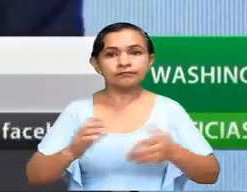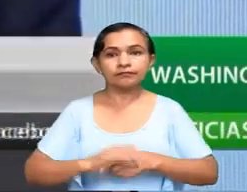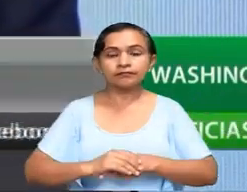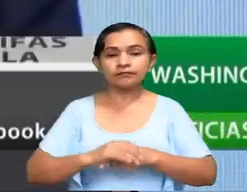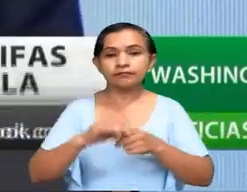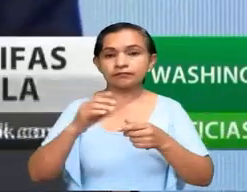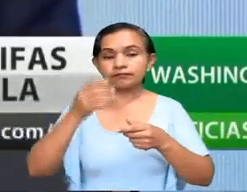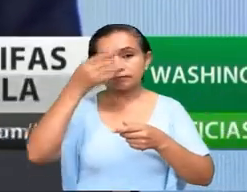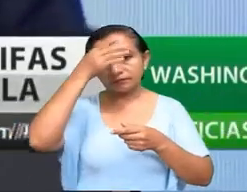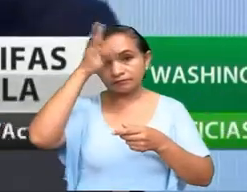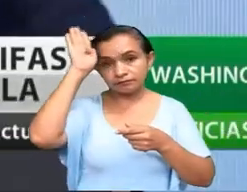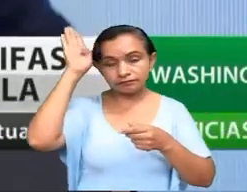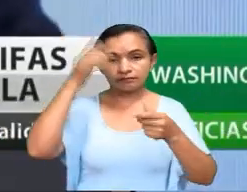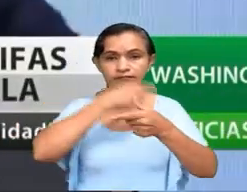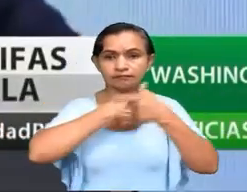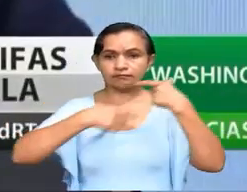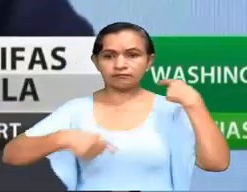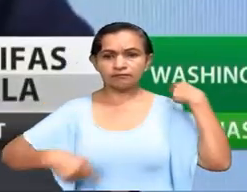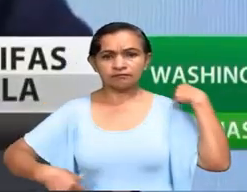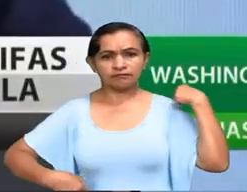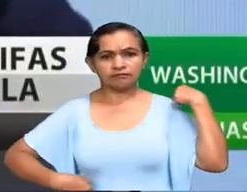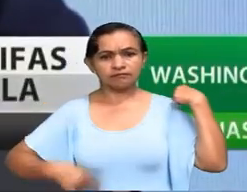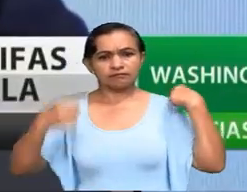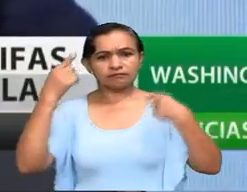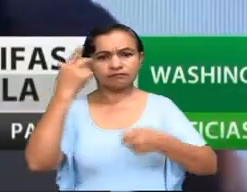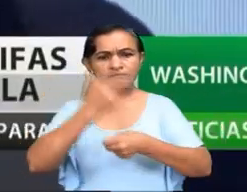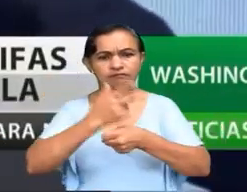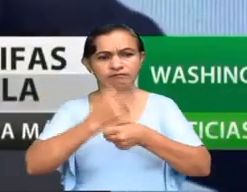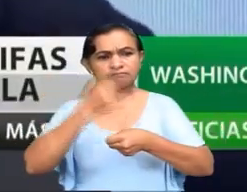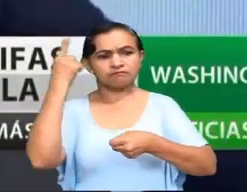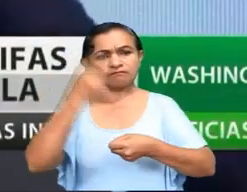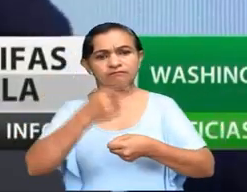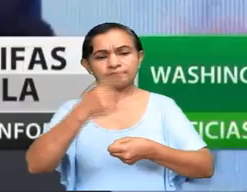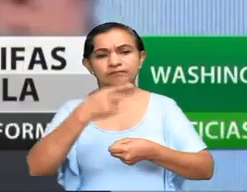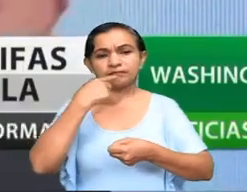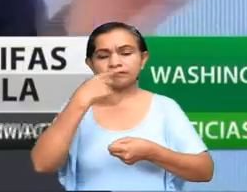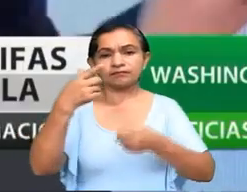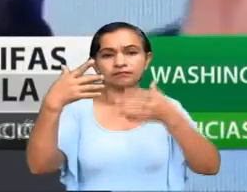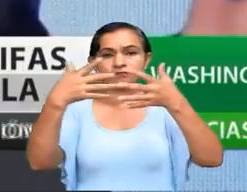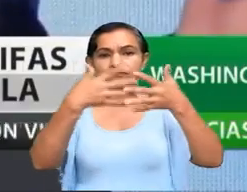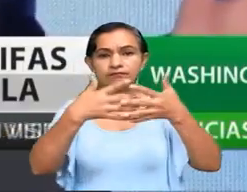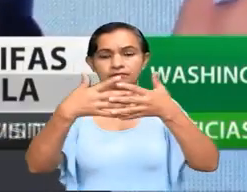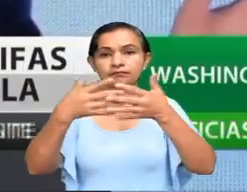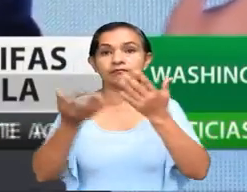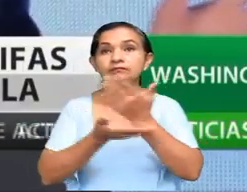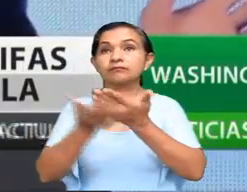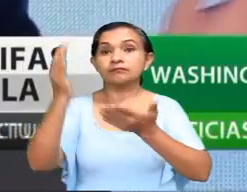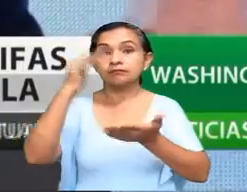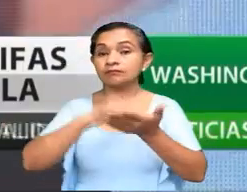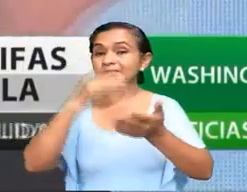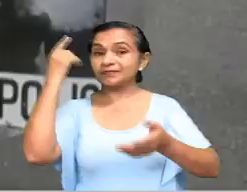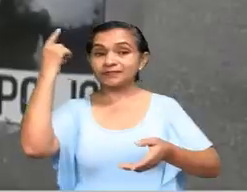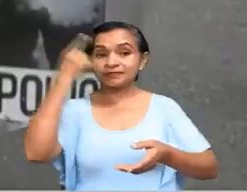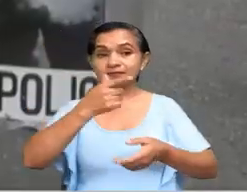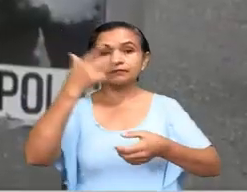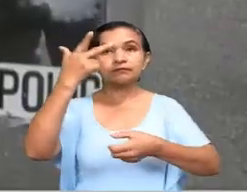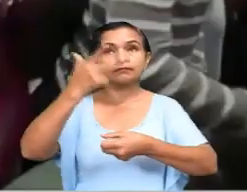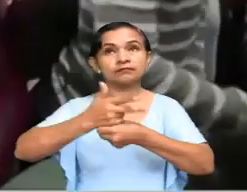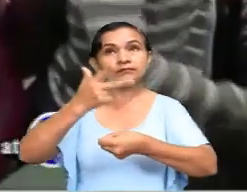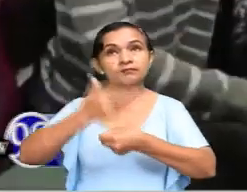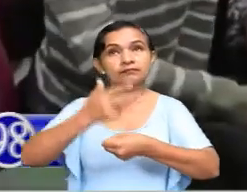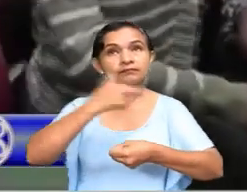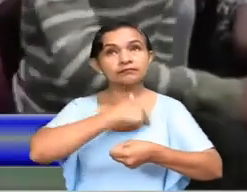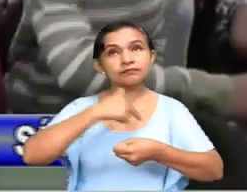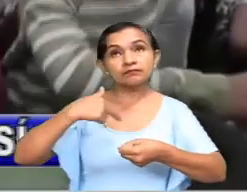Donald Trump eleva el tono de amenazas en contra de Guatemala. El mandatario norteamericano volvió a lanzar advertencias a Guatemala, a